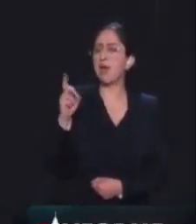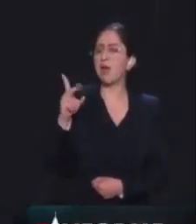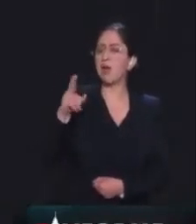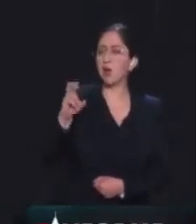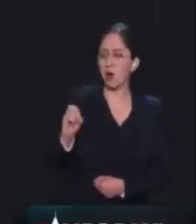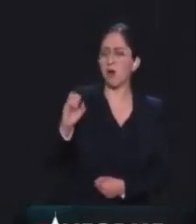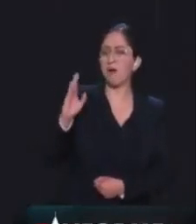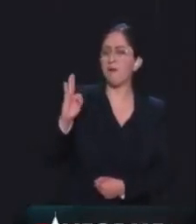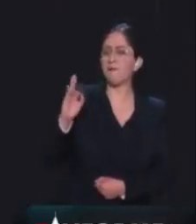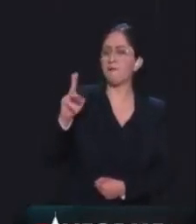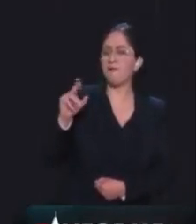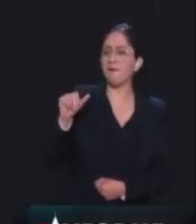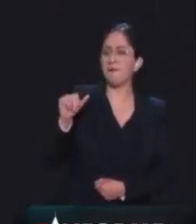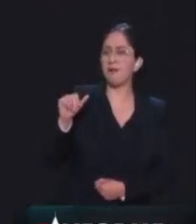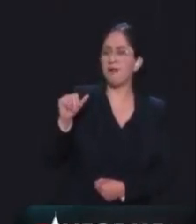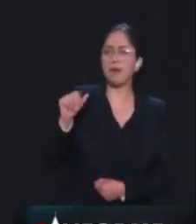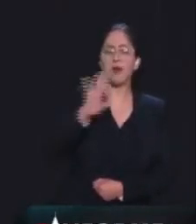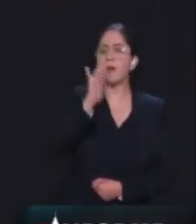un neoliberal,